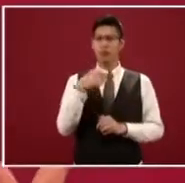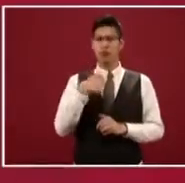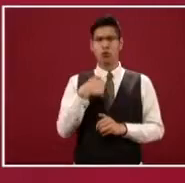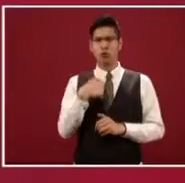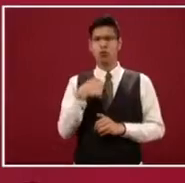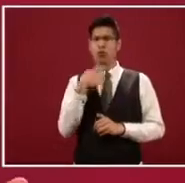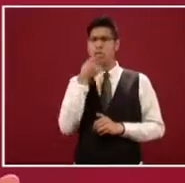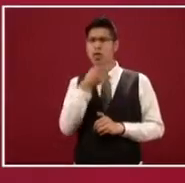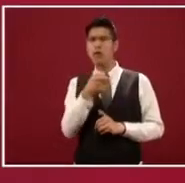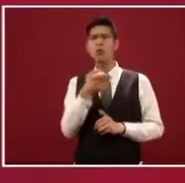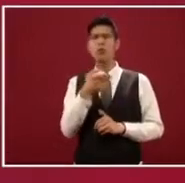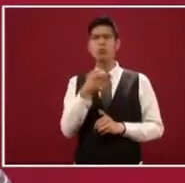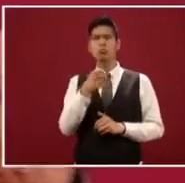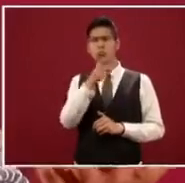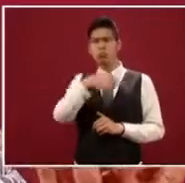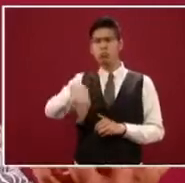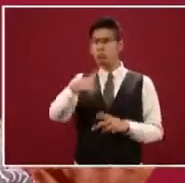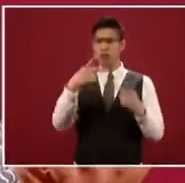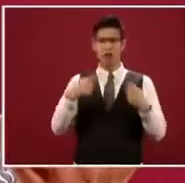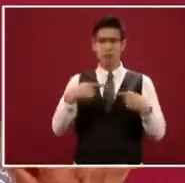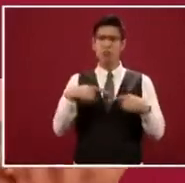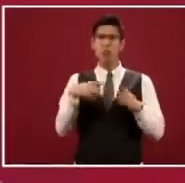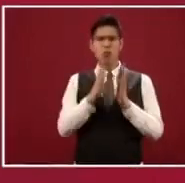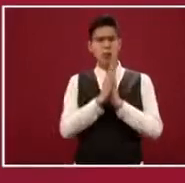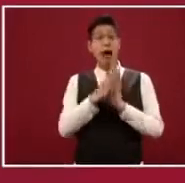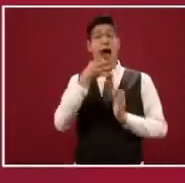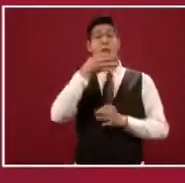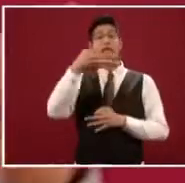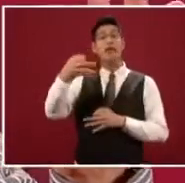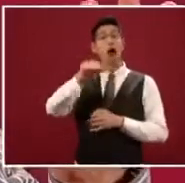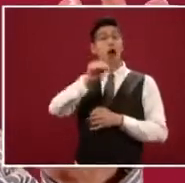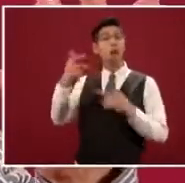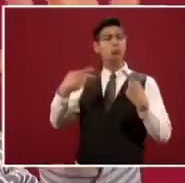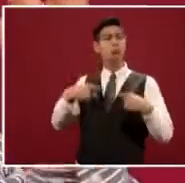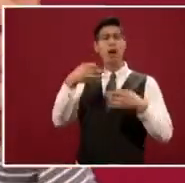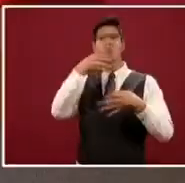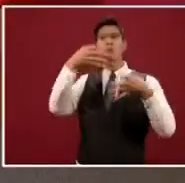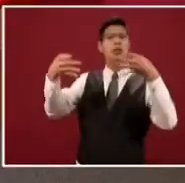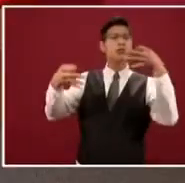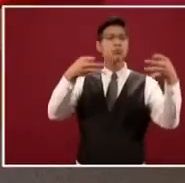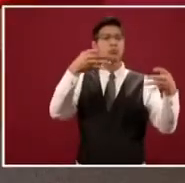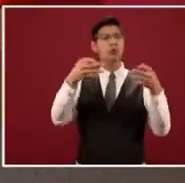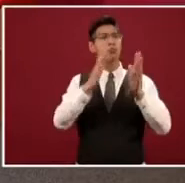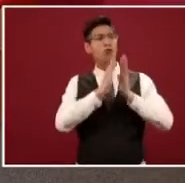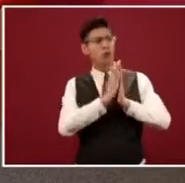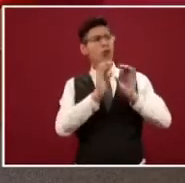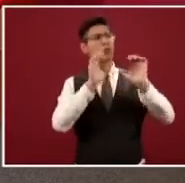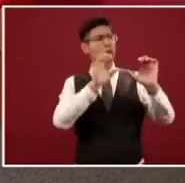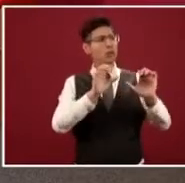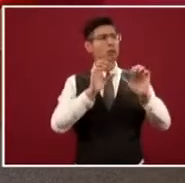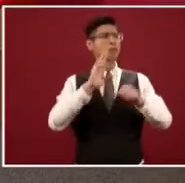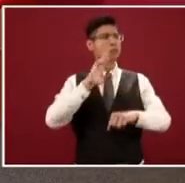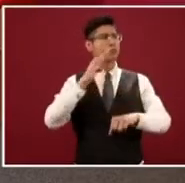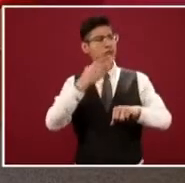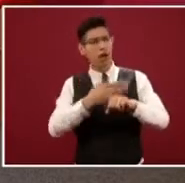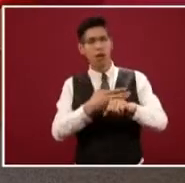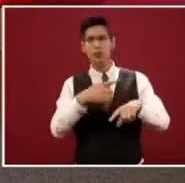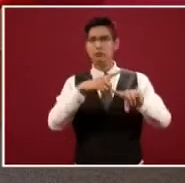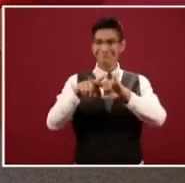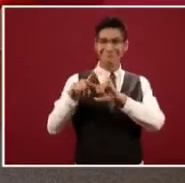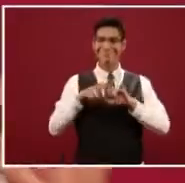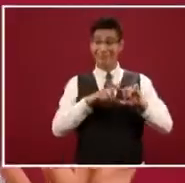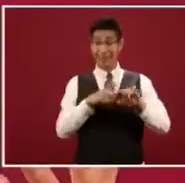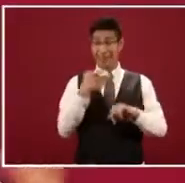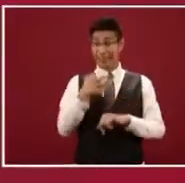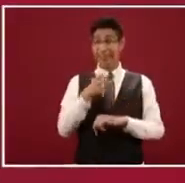todas y todos en la sociedad corran la voz. Entonces, su sana distancia nos ayuda a orientarnos y todos y